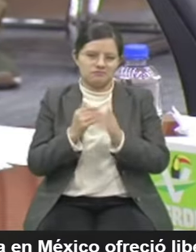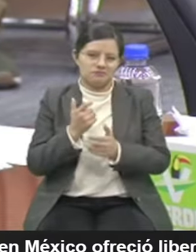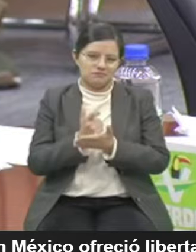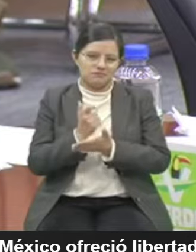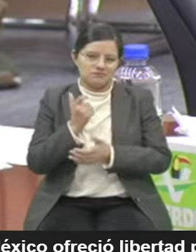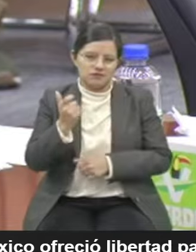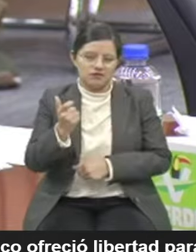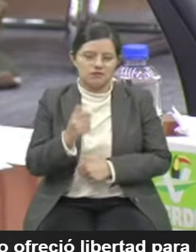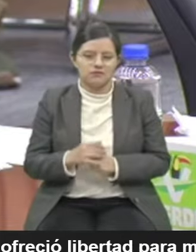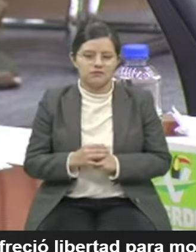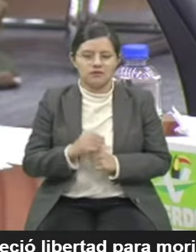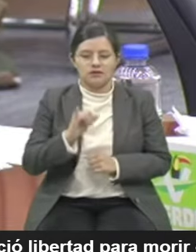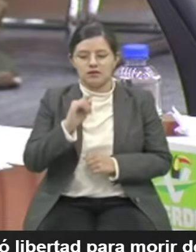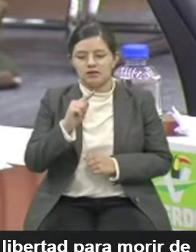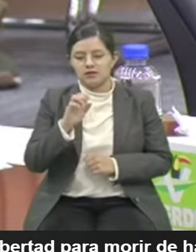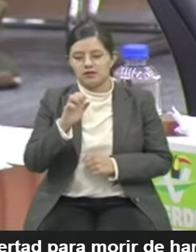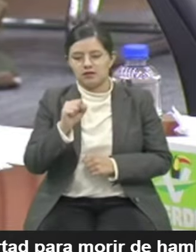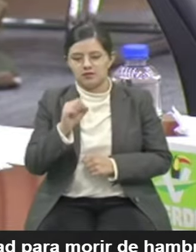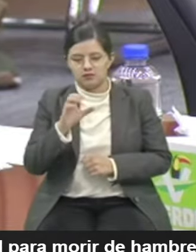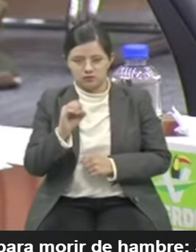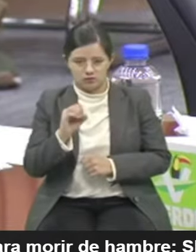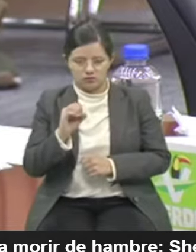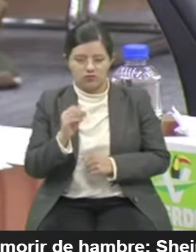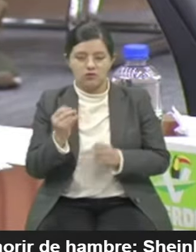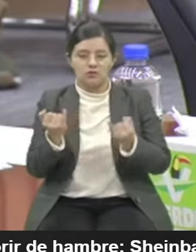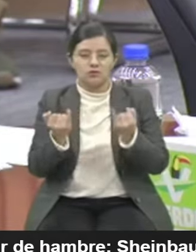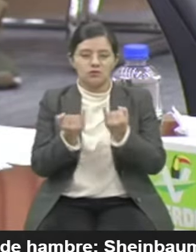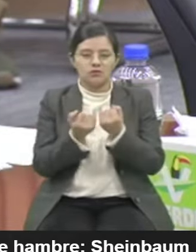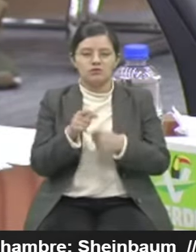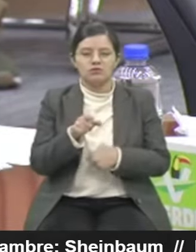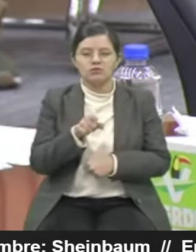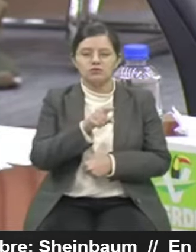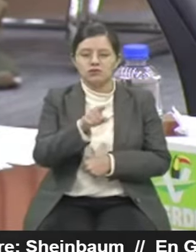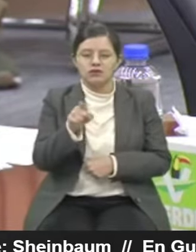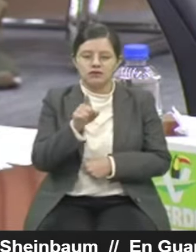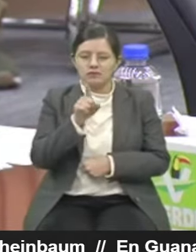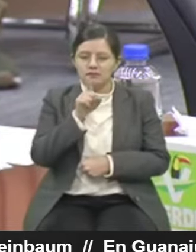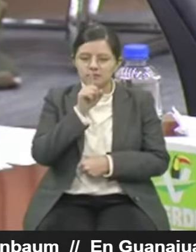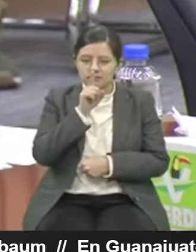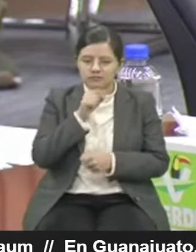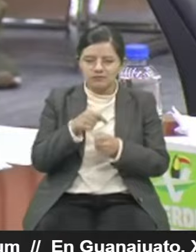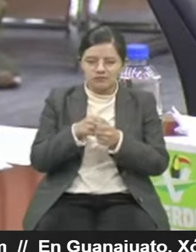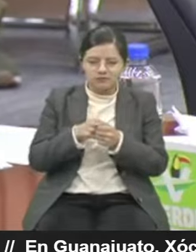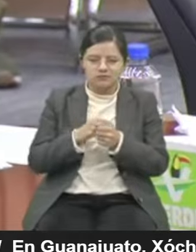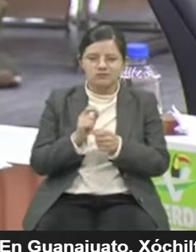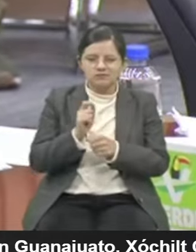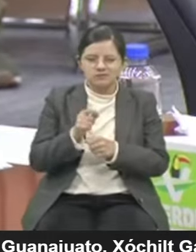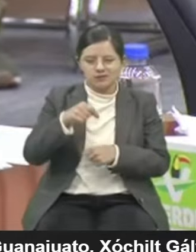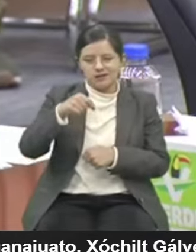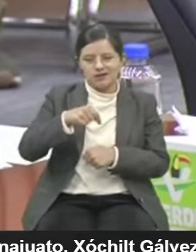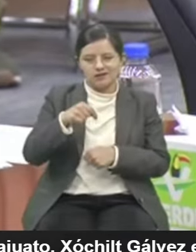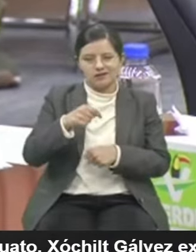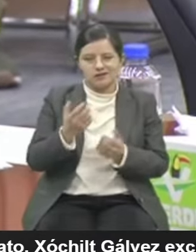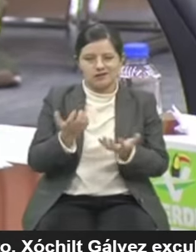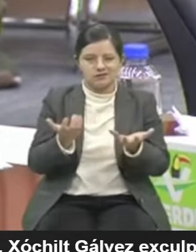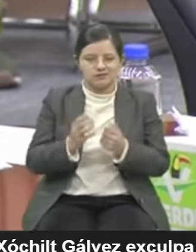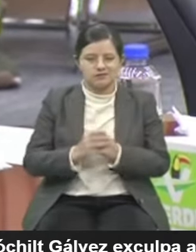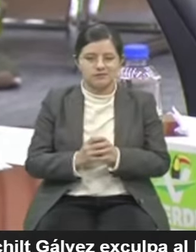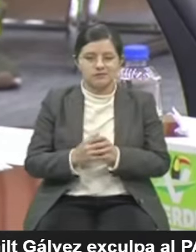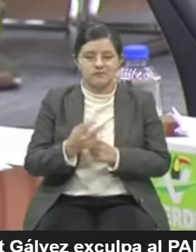iteso y no queremos tampoco que siga existiendo esta discrecionalidad que tienen